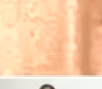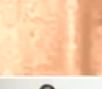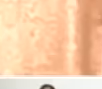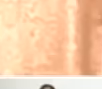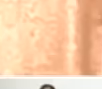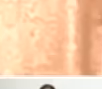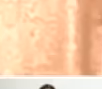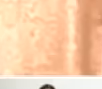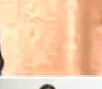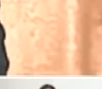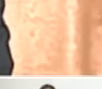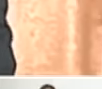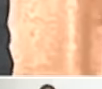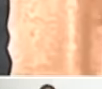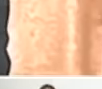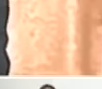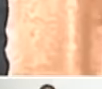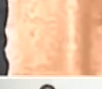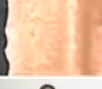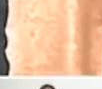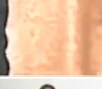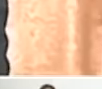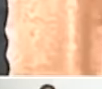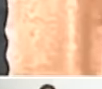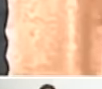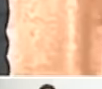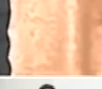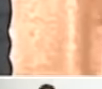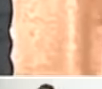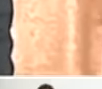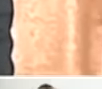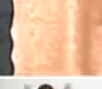Rafael Caldera 1, Carlos Andrés Pérez 1,